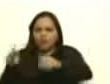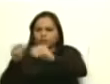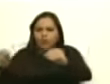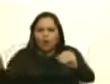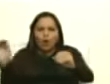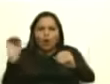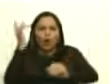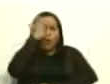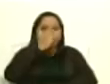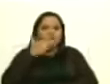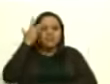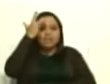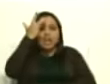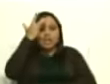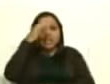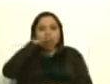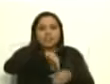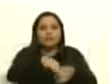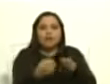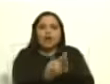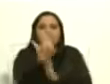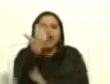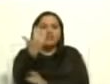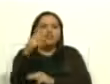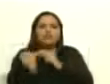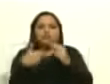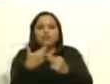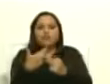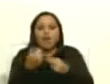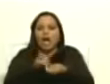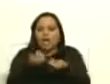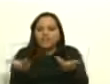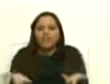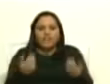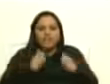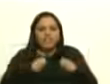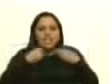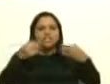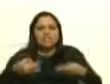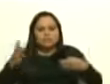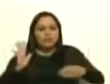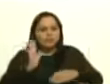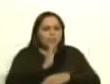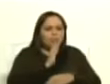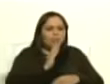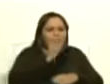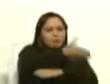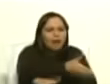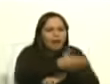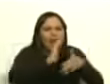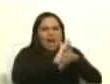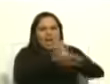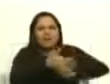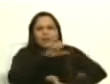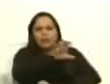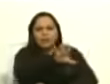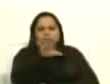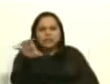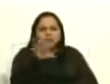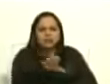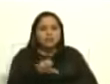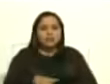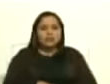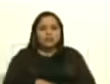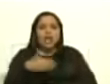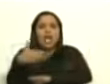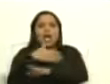África, a sembrar un árbol, por ejemplo, a sembrar vida. Siempre llegan a la destrucción. Luego un ex embajador